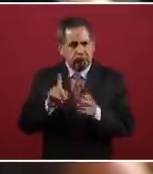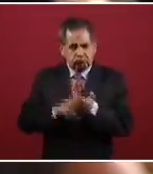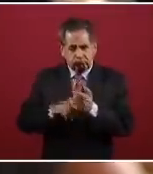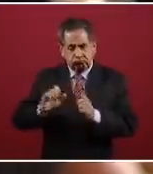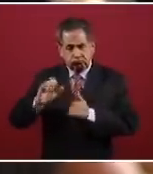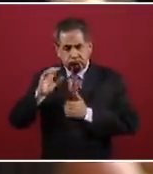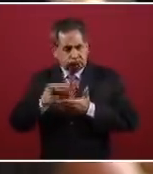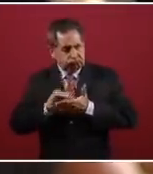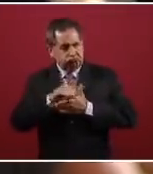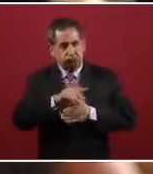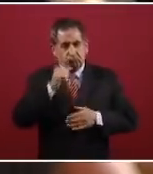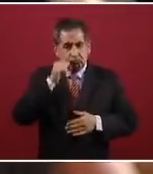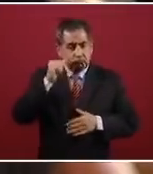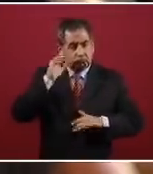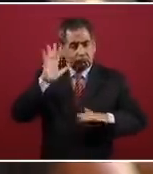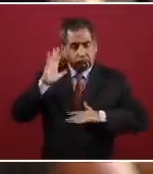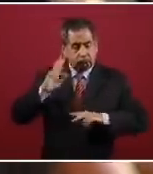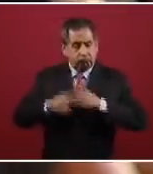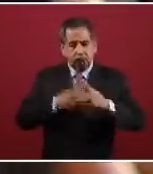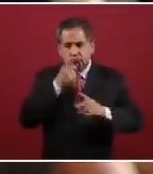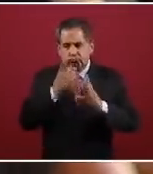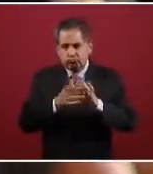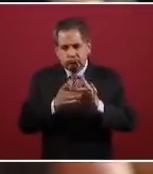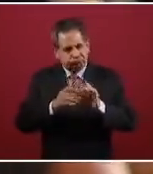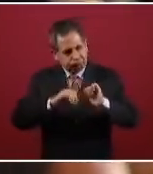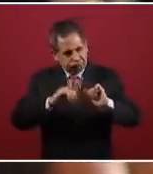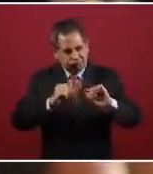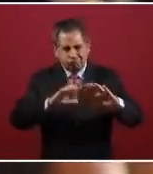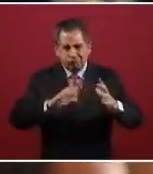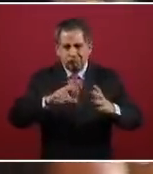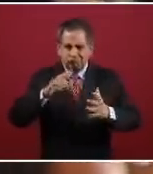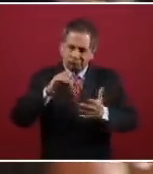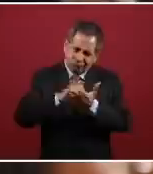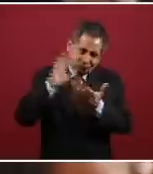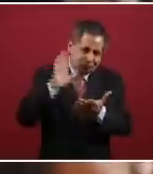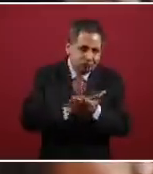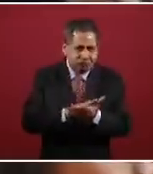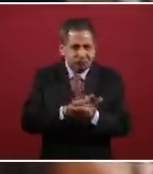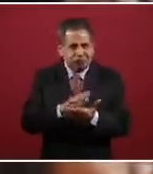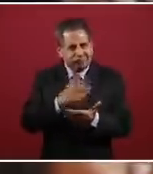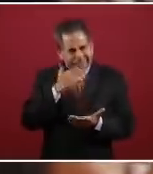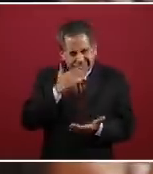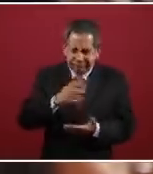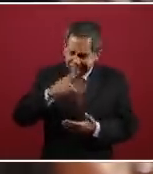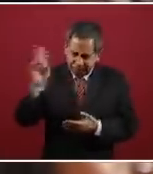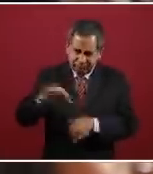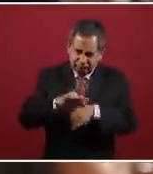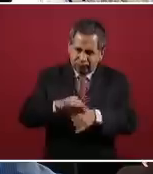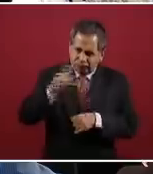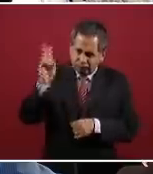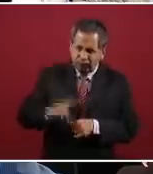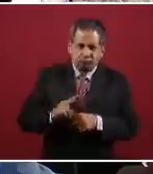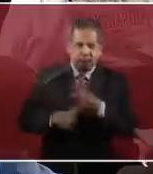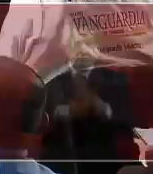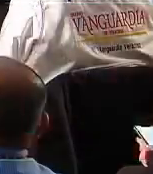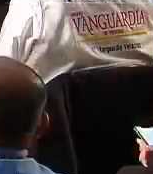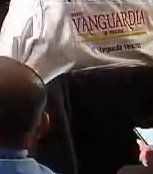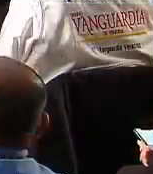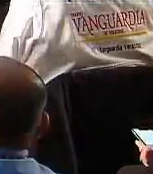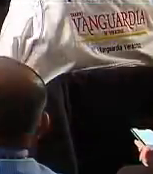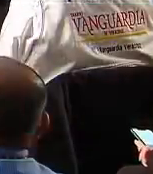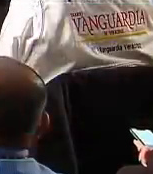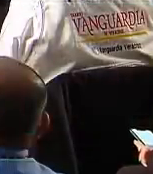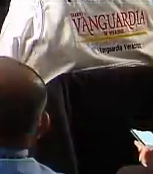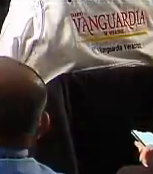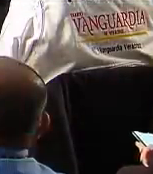comprometidas el día de ayer puedan quedar establecidas de alguna manera para que realmente se hagan, señor director?